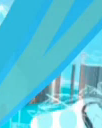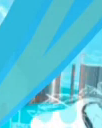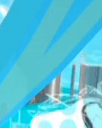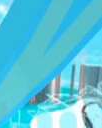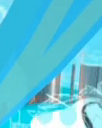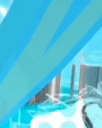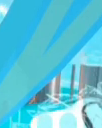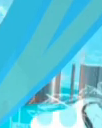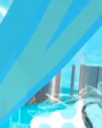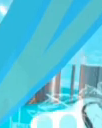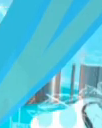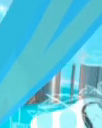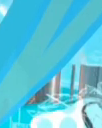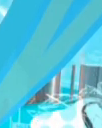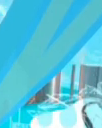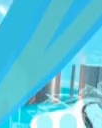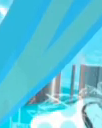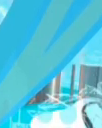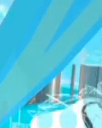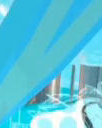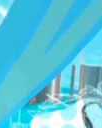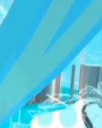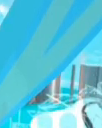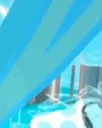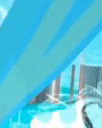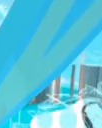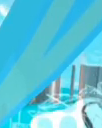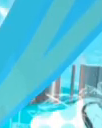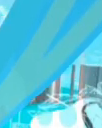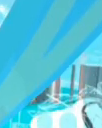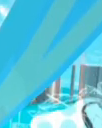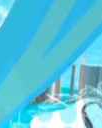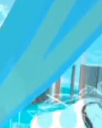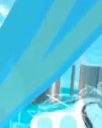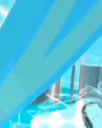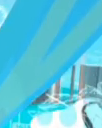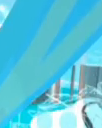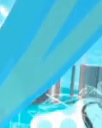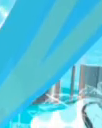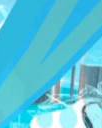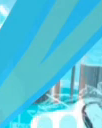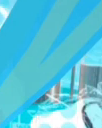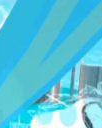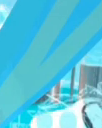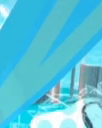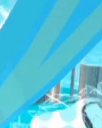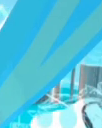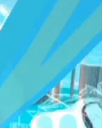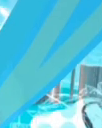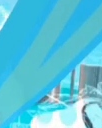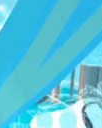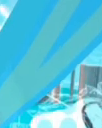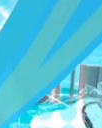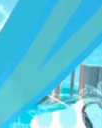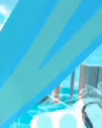de un funcionario, vamos a ver, de un fiscal por su actuación. Tristemente, y es una pérdida de un ser humano,